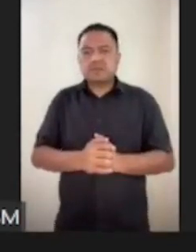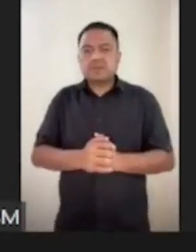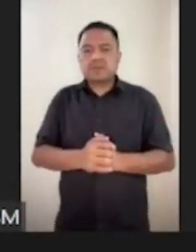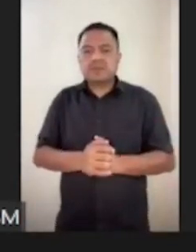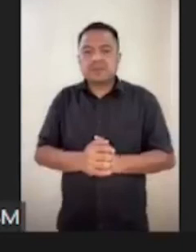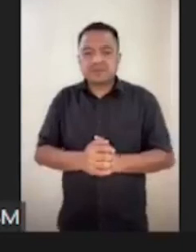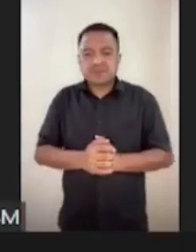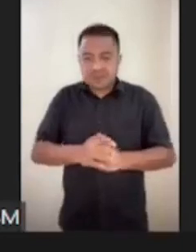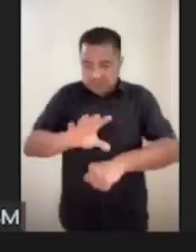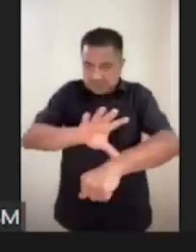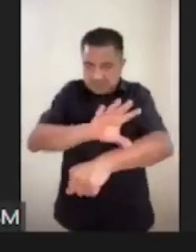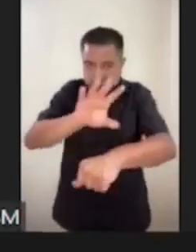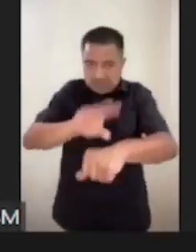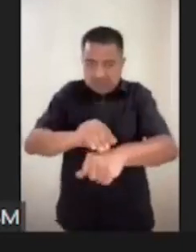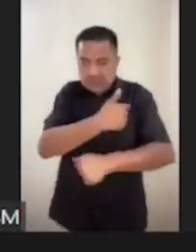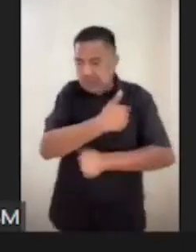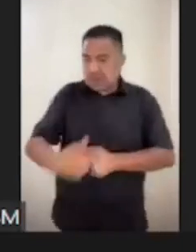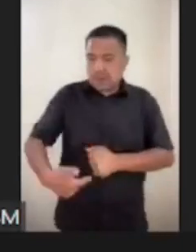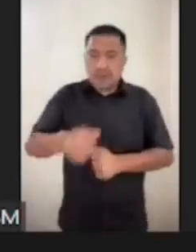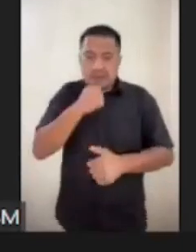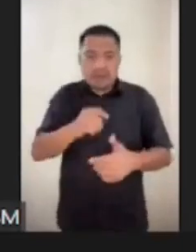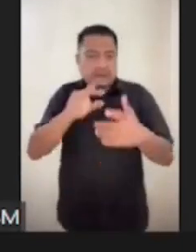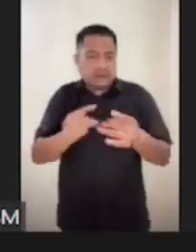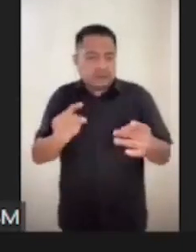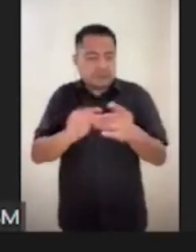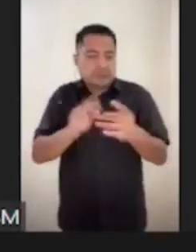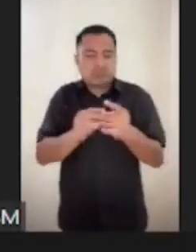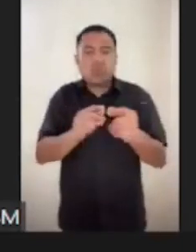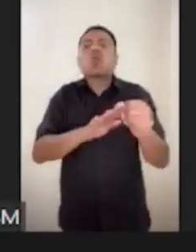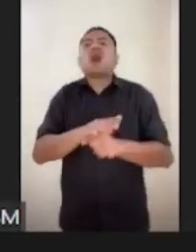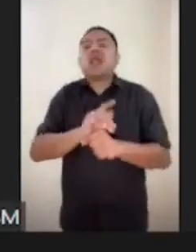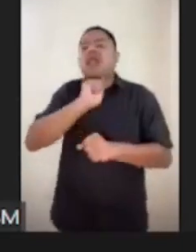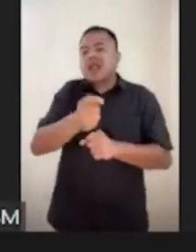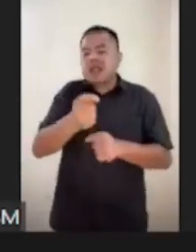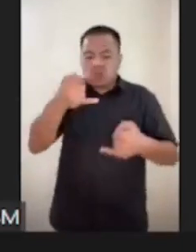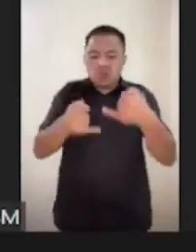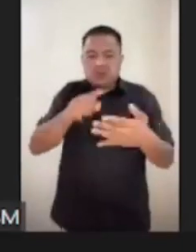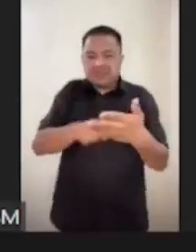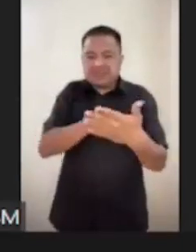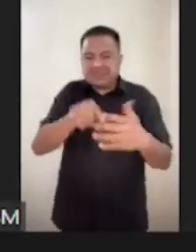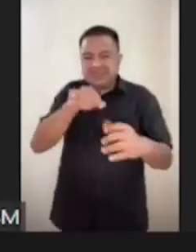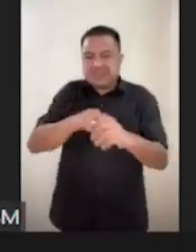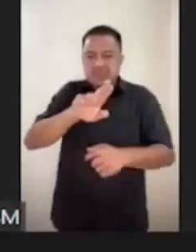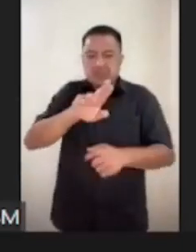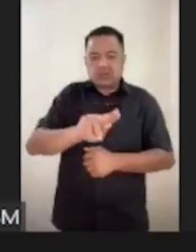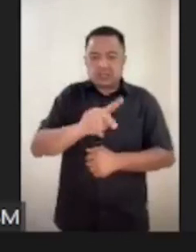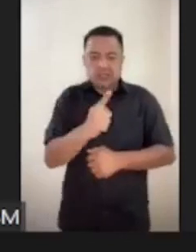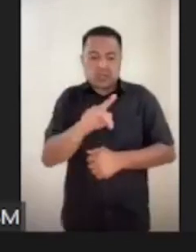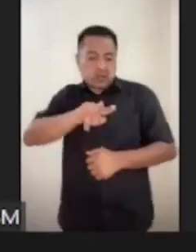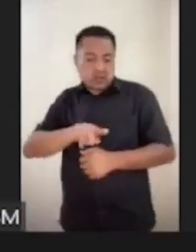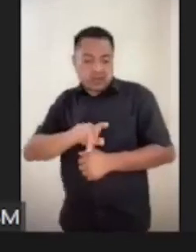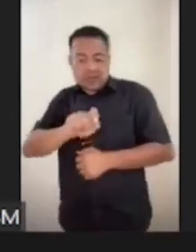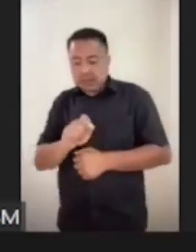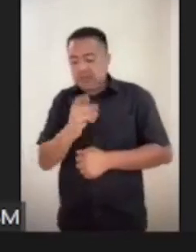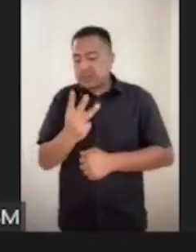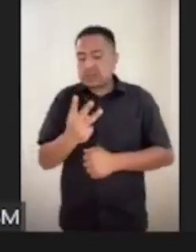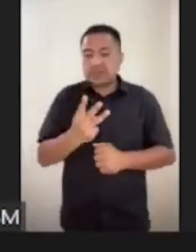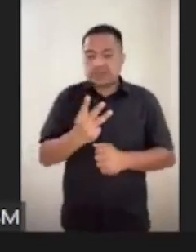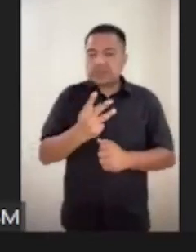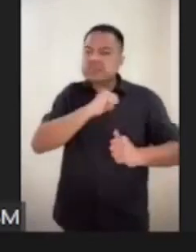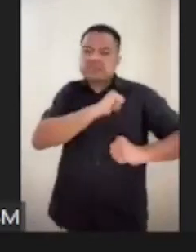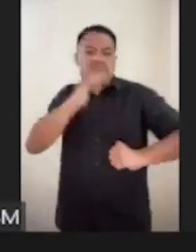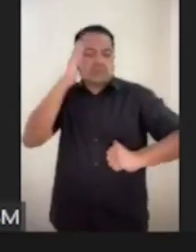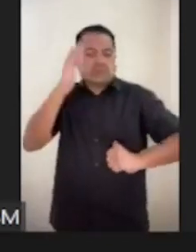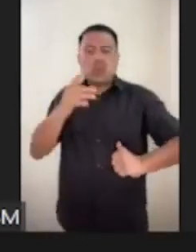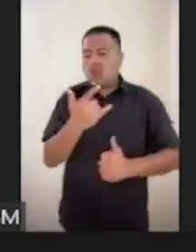Con su autorización, magistrada presidenta, doy cuenta con el proyecto de resolución que se dicta en el Juicio Electoral Ciudadano 81 de 2023, promovido por el ciudadano